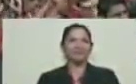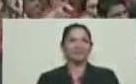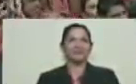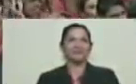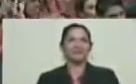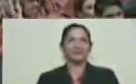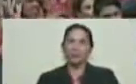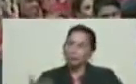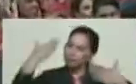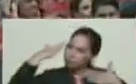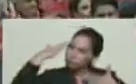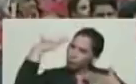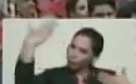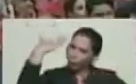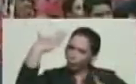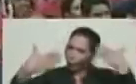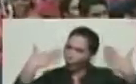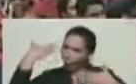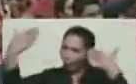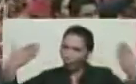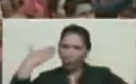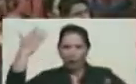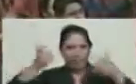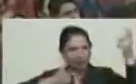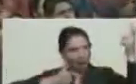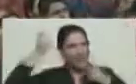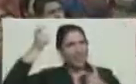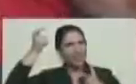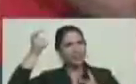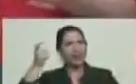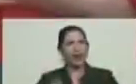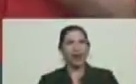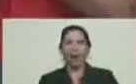Un saludo al pueblo chavista,